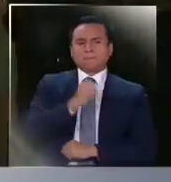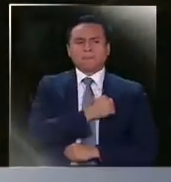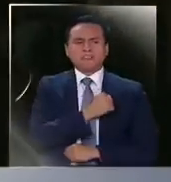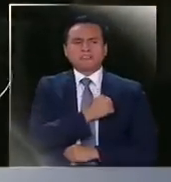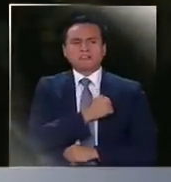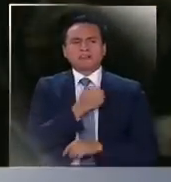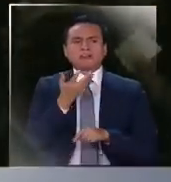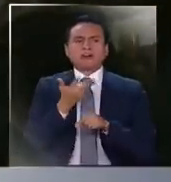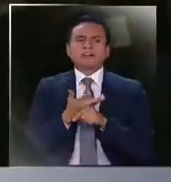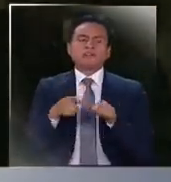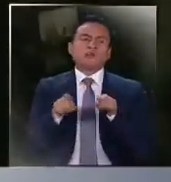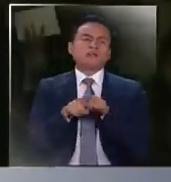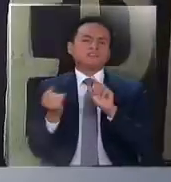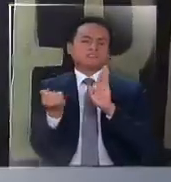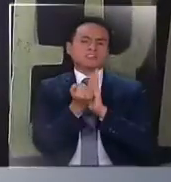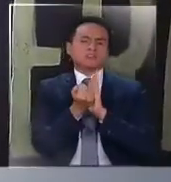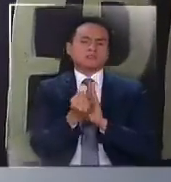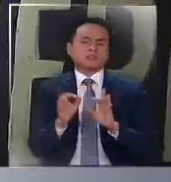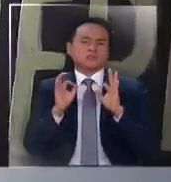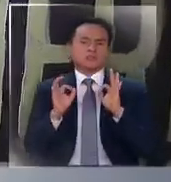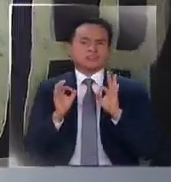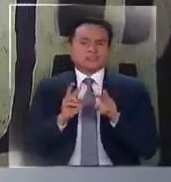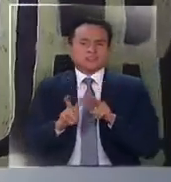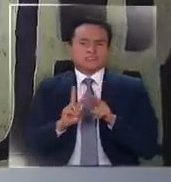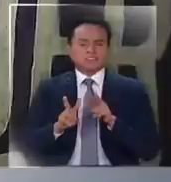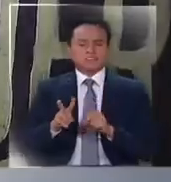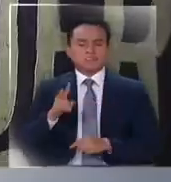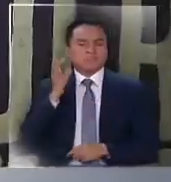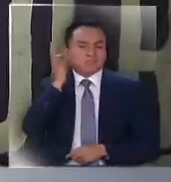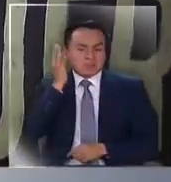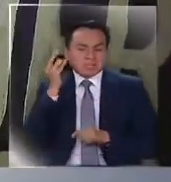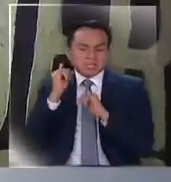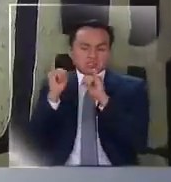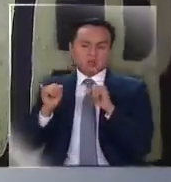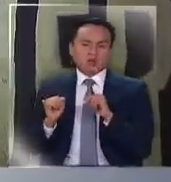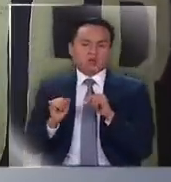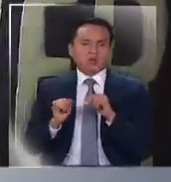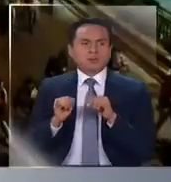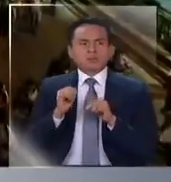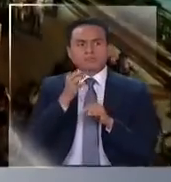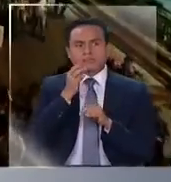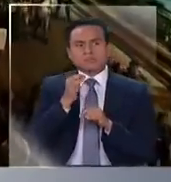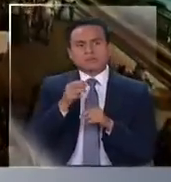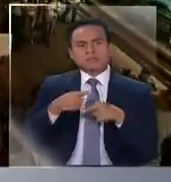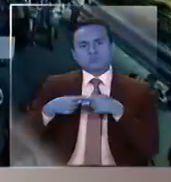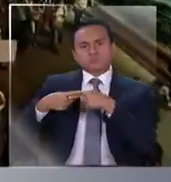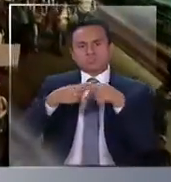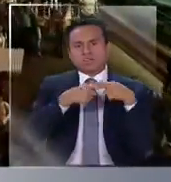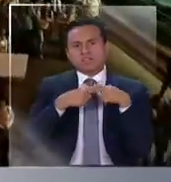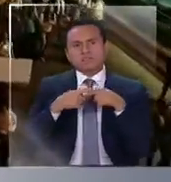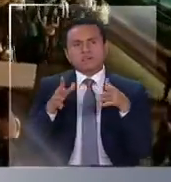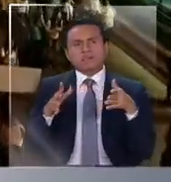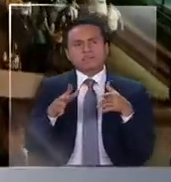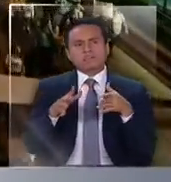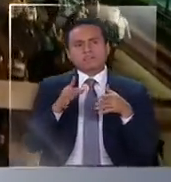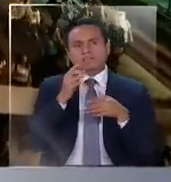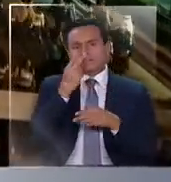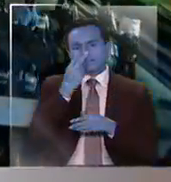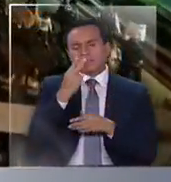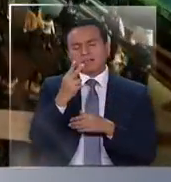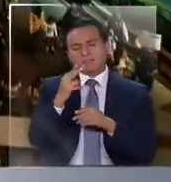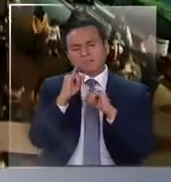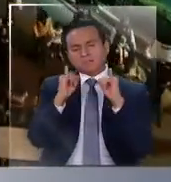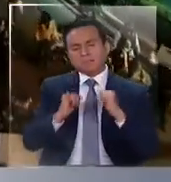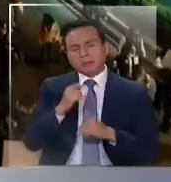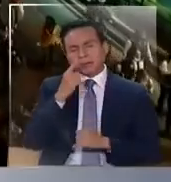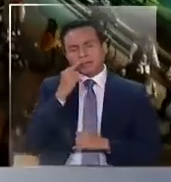tienen más bien un sello particular que hace que lo femenino, que esta cosa de la consideración mucho más social, quede mucho más replegada, una mirada masculina,